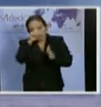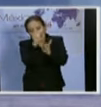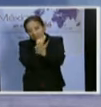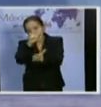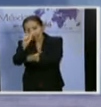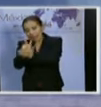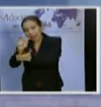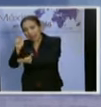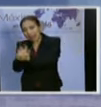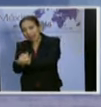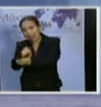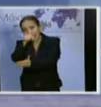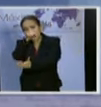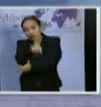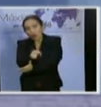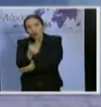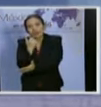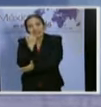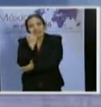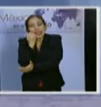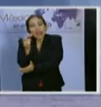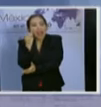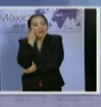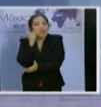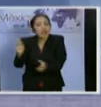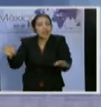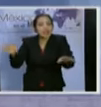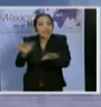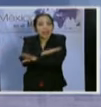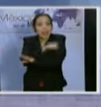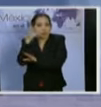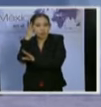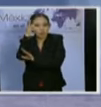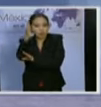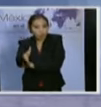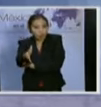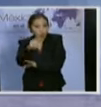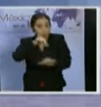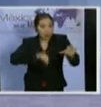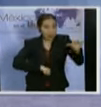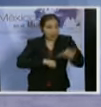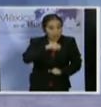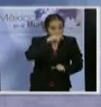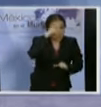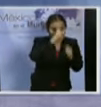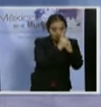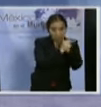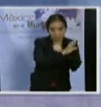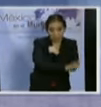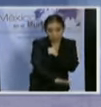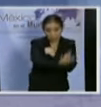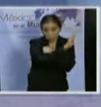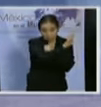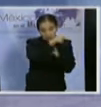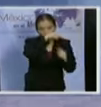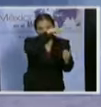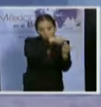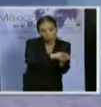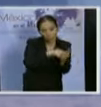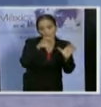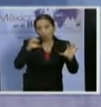se consiguen intentando provocar transformaciones tanto en las políticas nacionales de los países, en los niveles locales